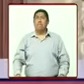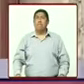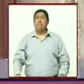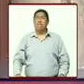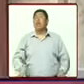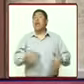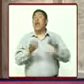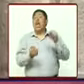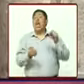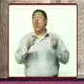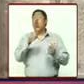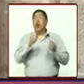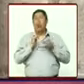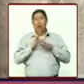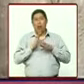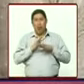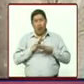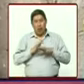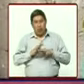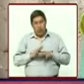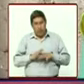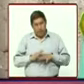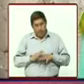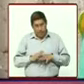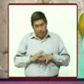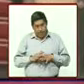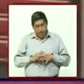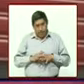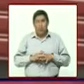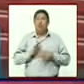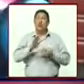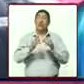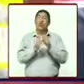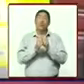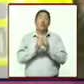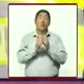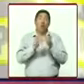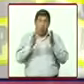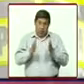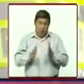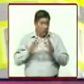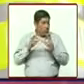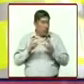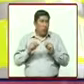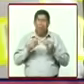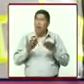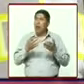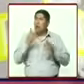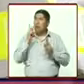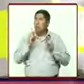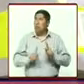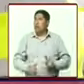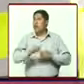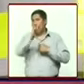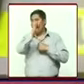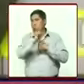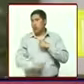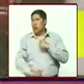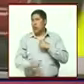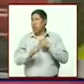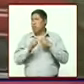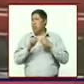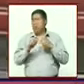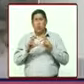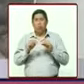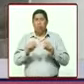El chofer se encuentra estable, no se encuentra herido, también su acompañante. No tenemos personas heridas, no reportamos con